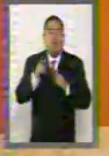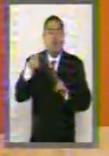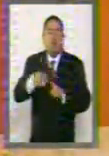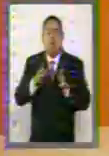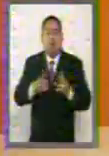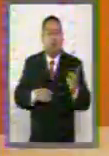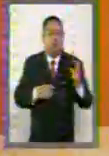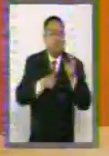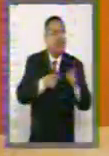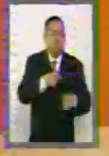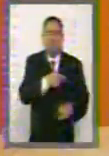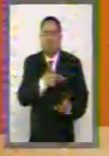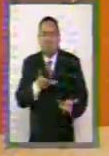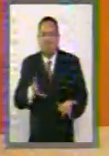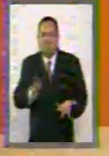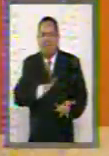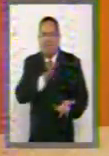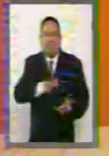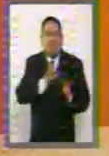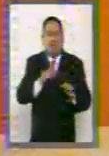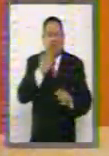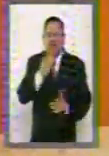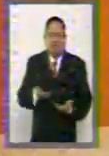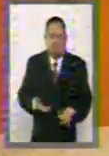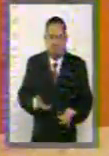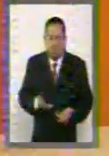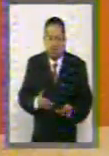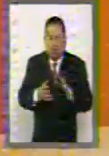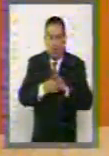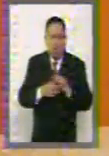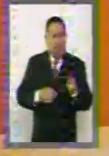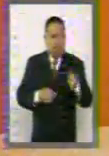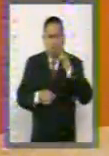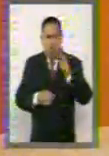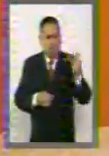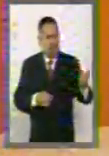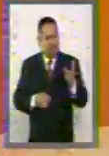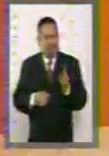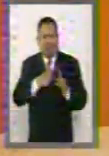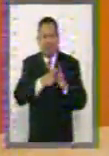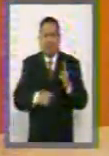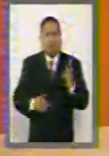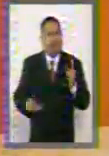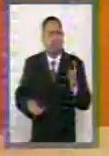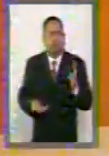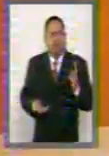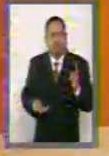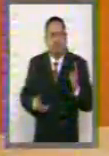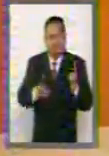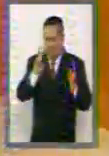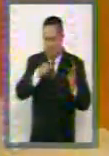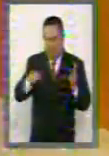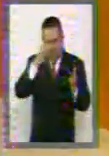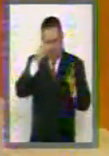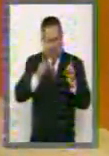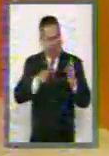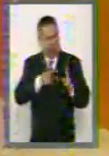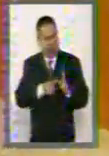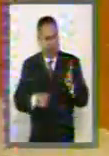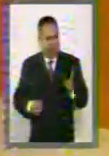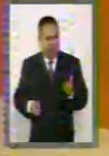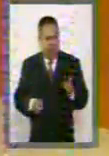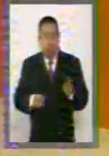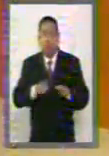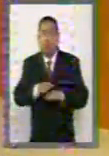las 2 ternas. En este caso estamos hablando de la primera, la de mujeres. Y claro que la cuestionamos en términos